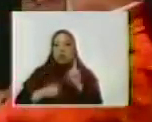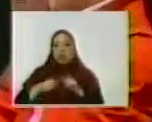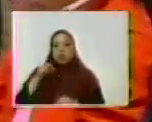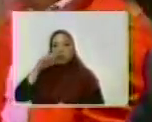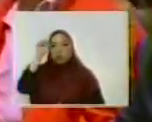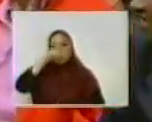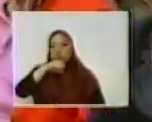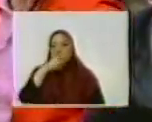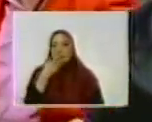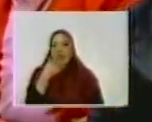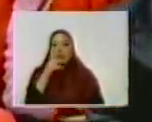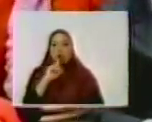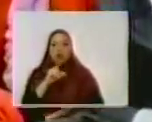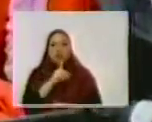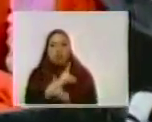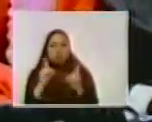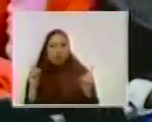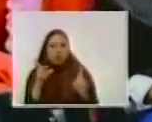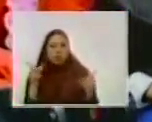de democracia.